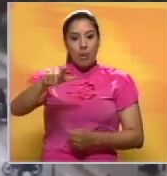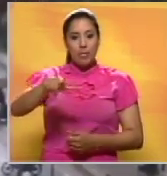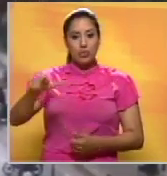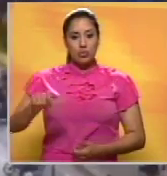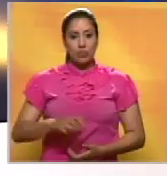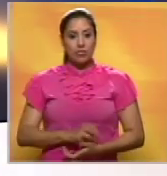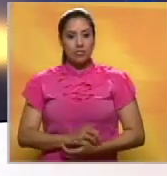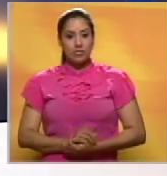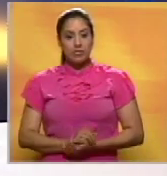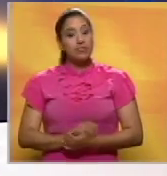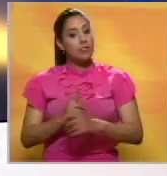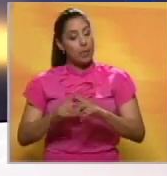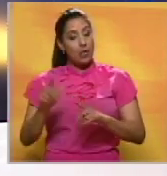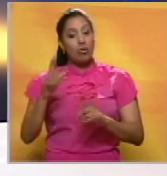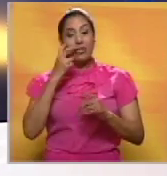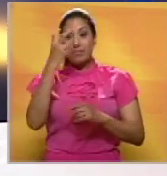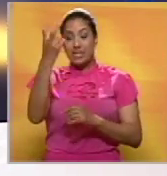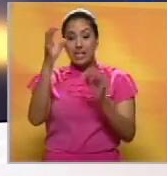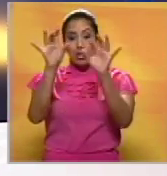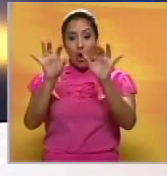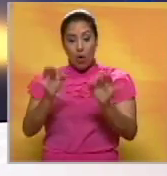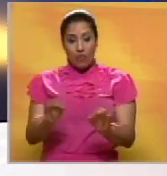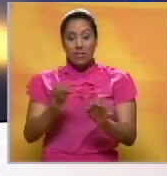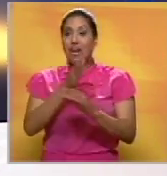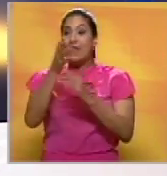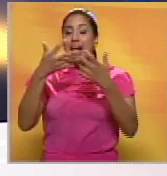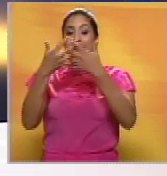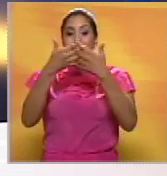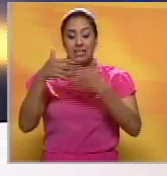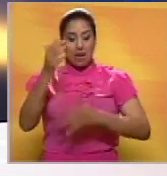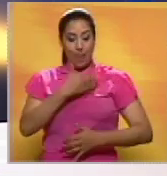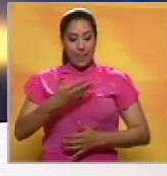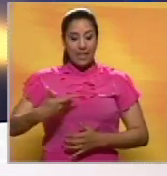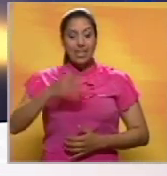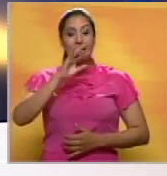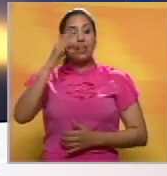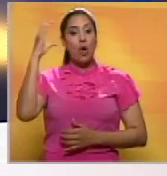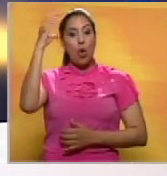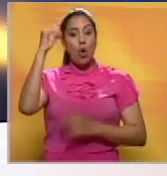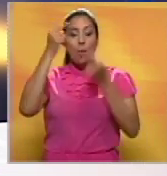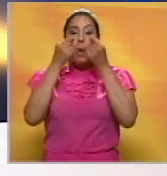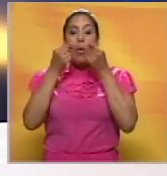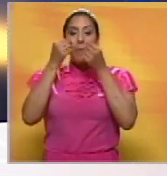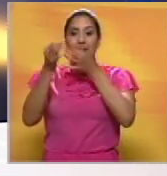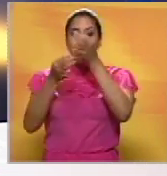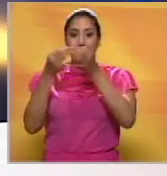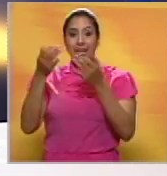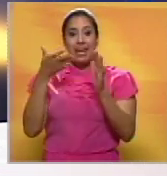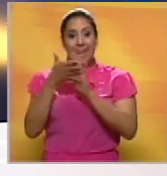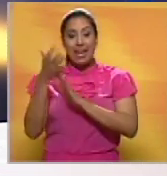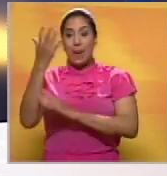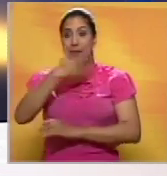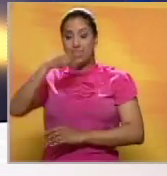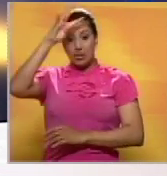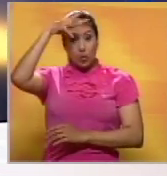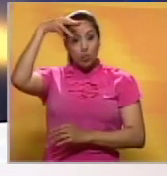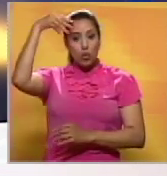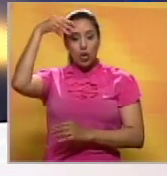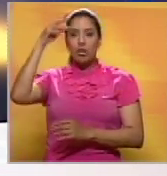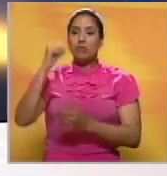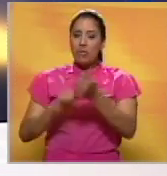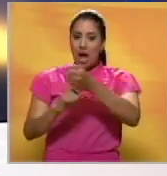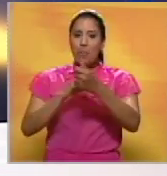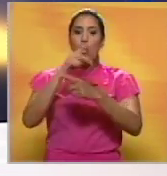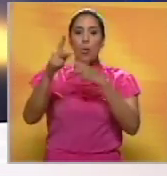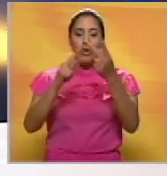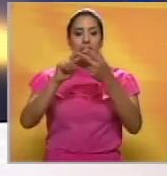gente. En su visita oficial a Estados Unidos, el presidente de Colombia, Juan Manuel Santos, aseguró que su homólogo estadounidense Donald Trump respalda